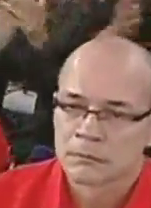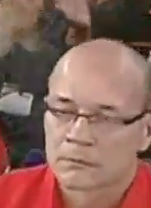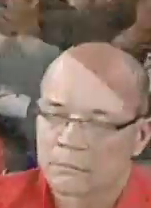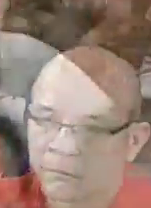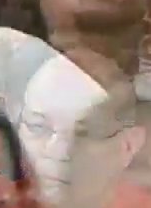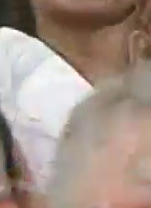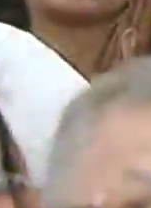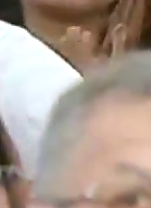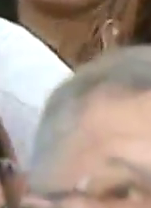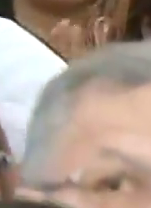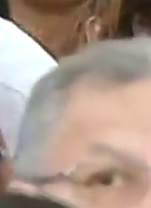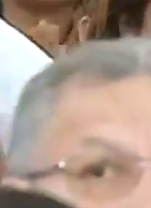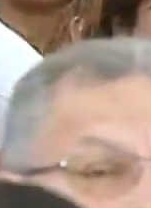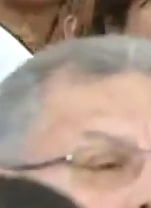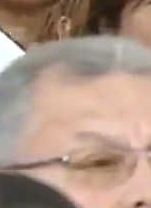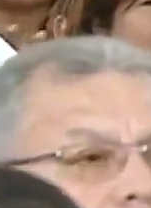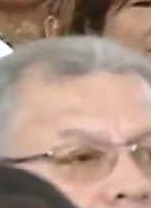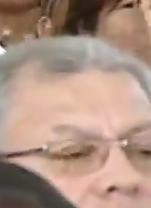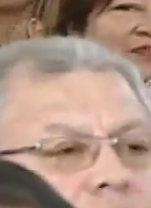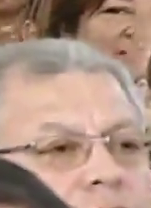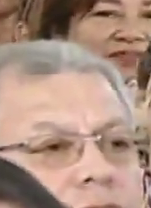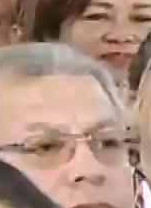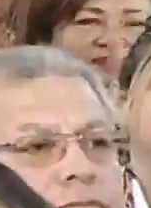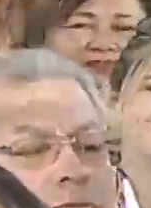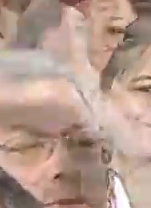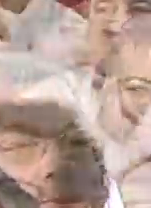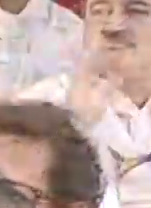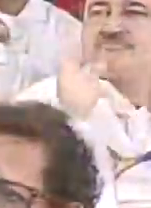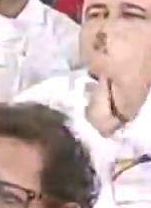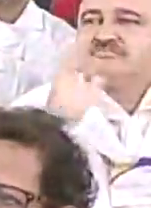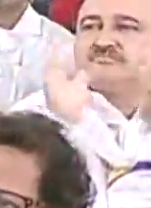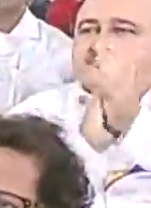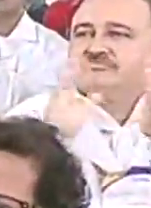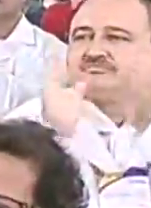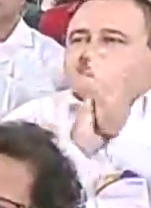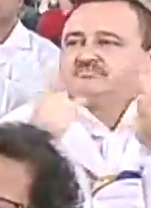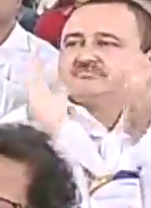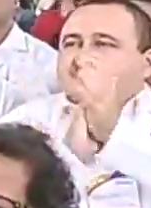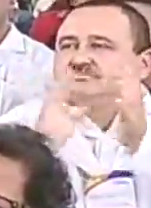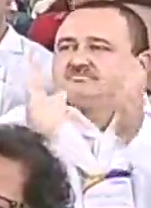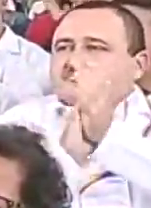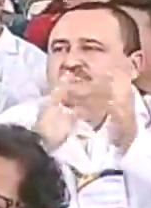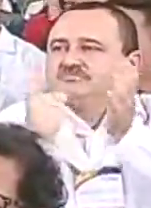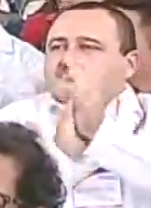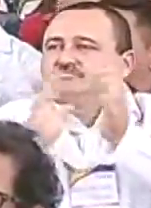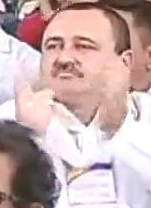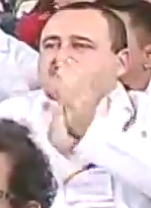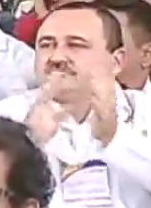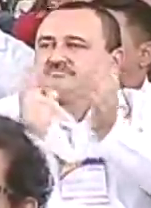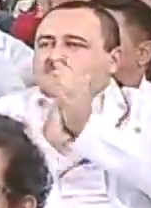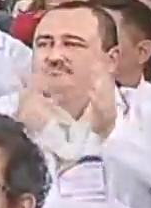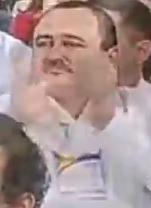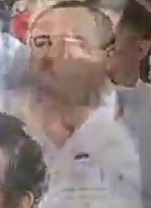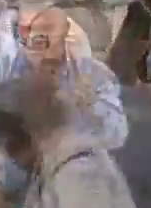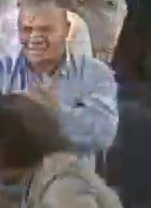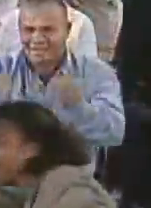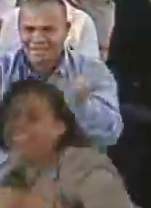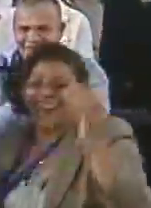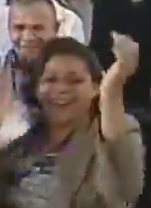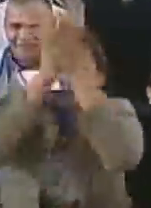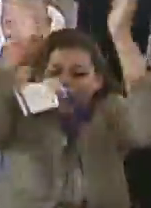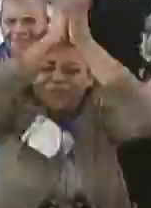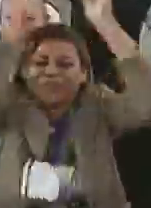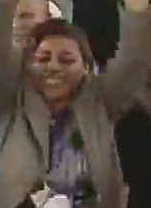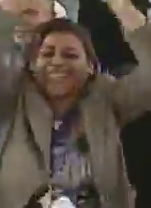las instituciones. Aquí se tiene que acabar la disgregación, la separación,